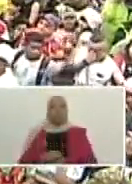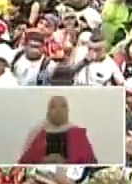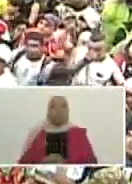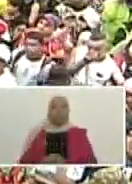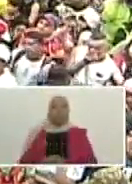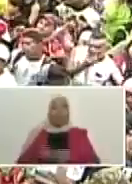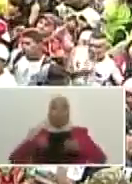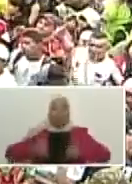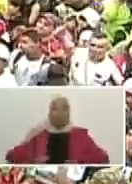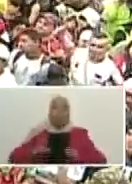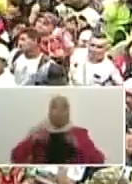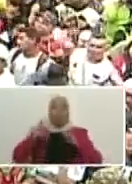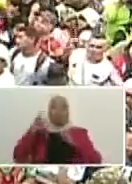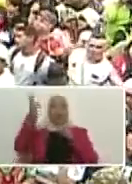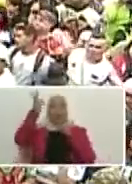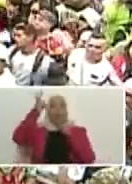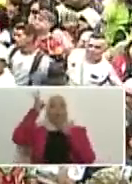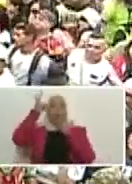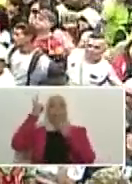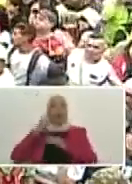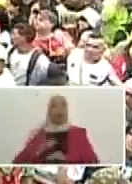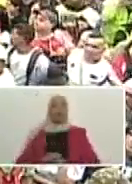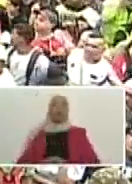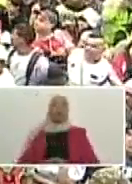hijo de Guaycaipuro.